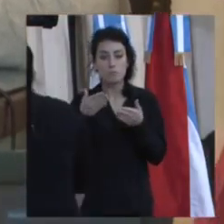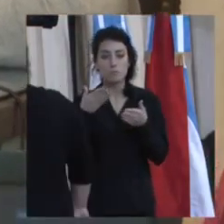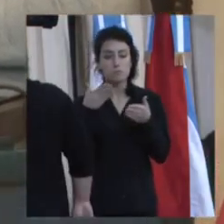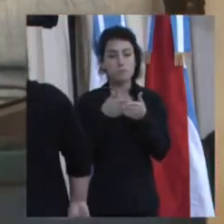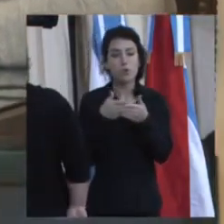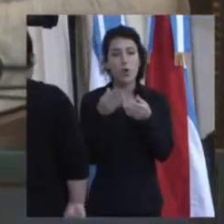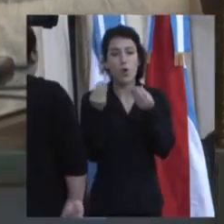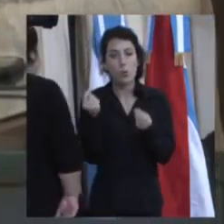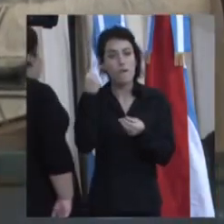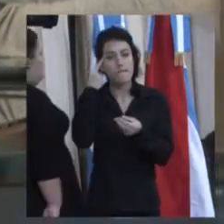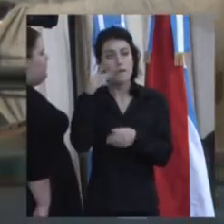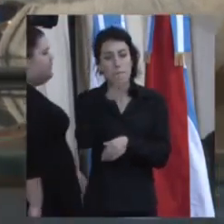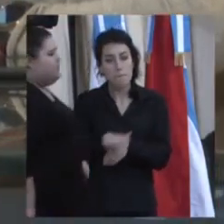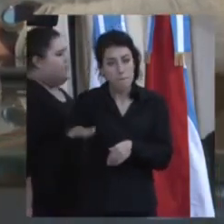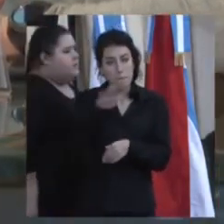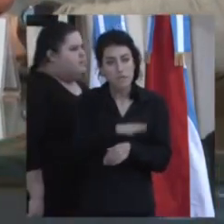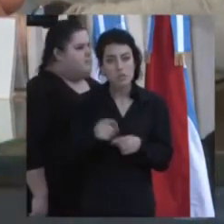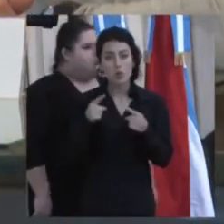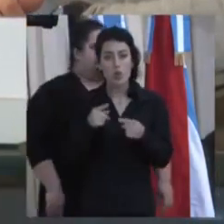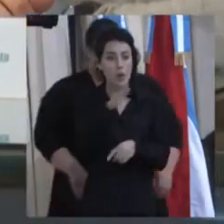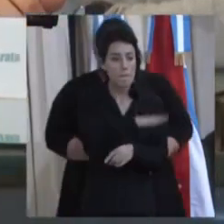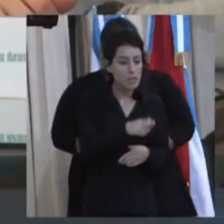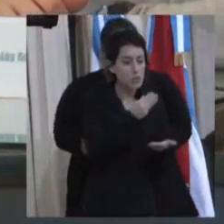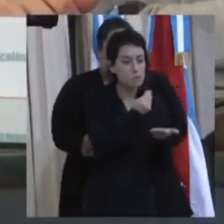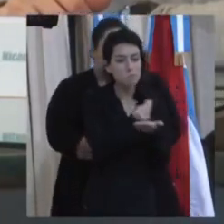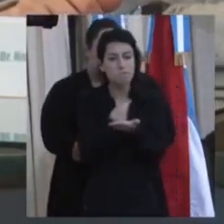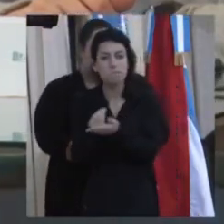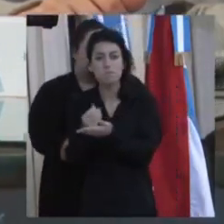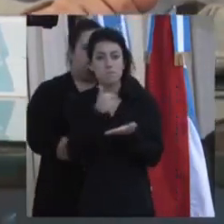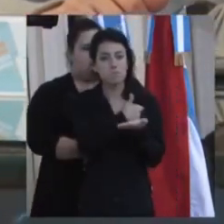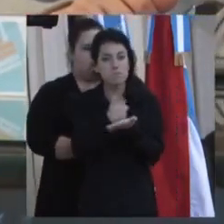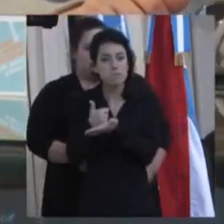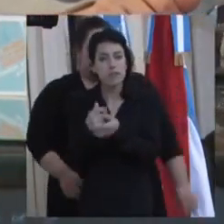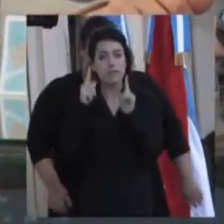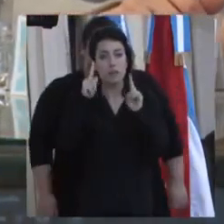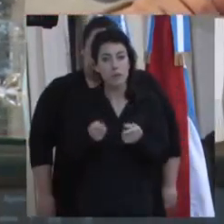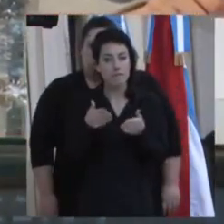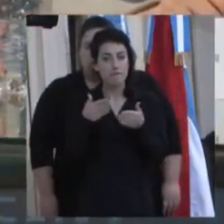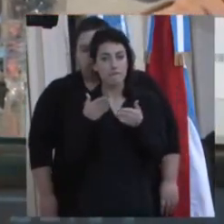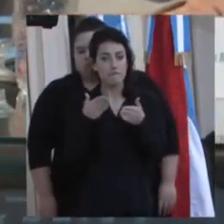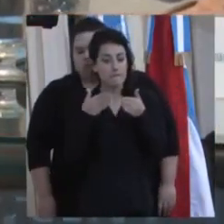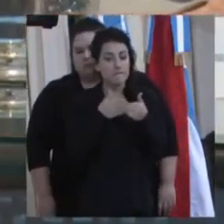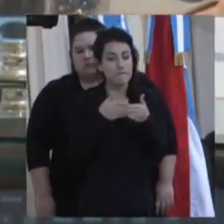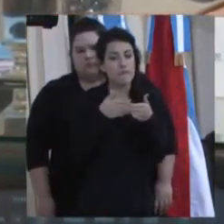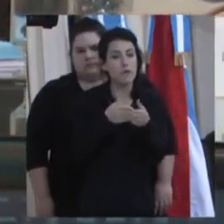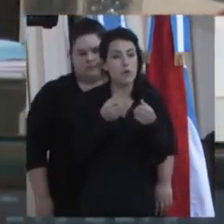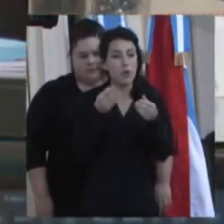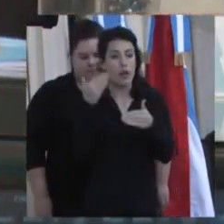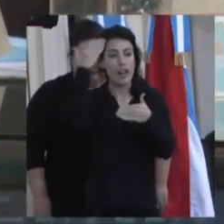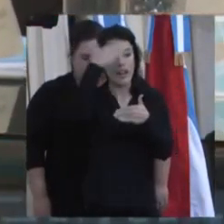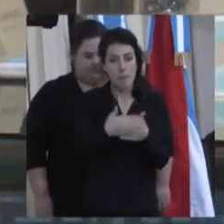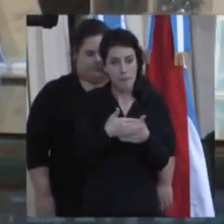cómo pensar ese espacio y a cómo son los espacios de participación, también marca los límites que tiene.